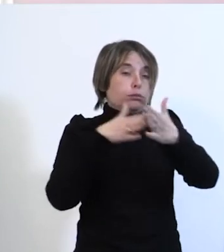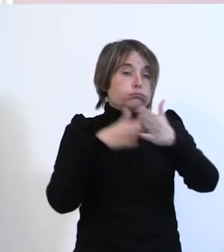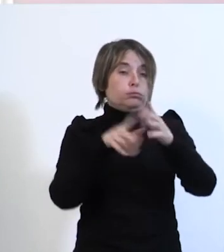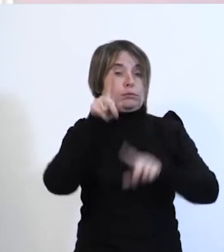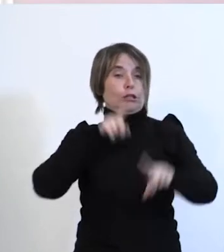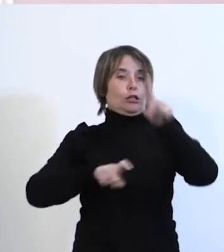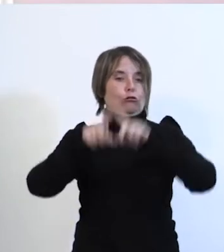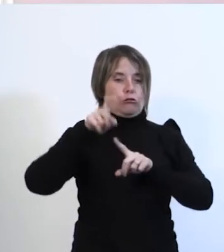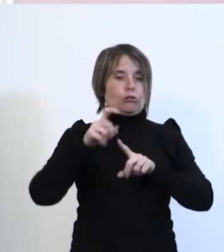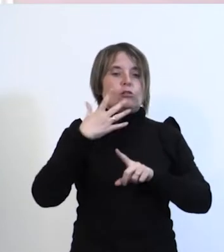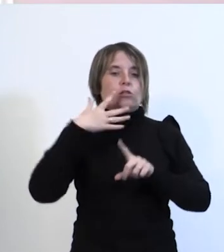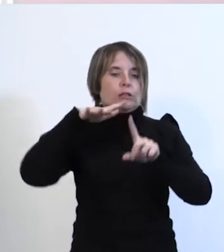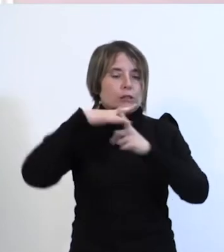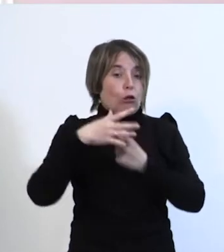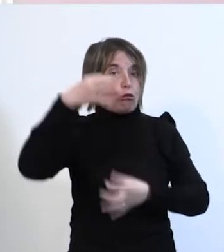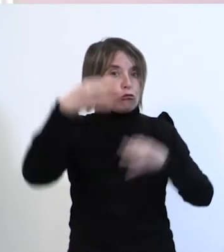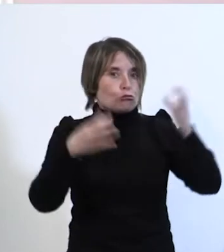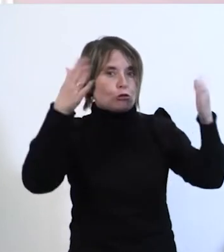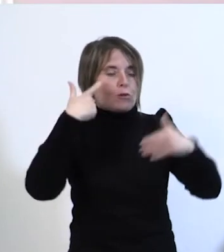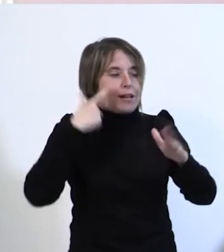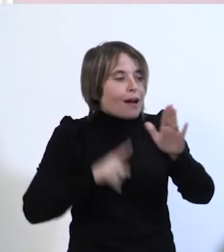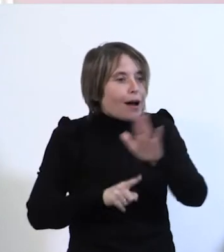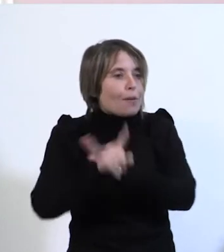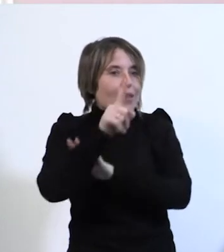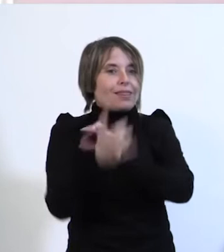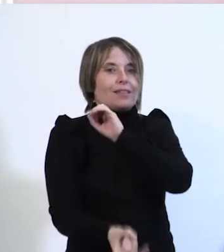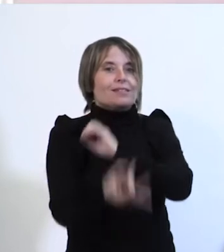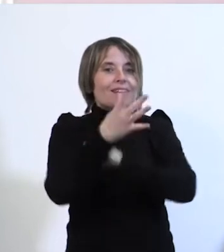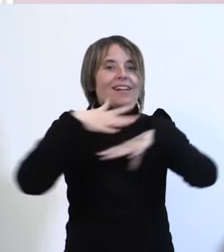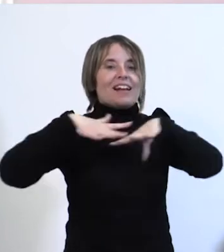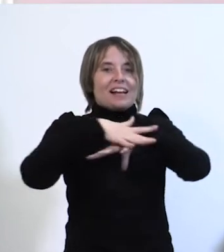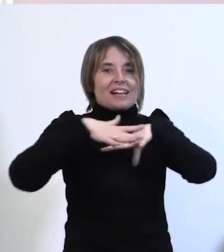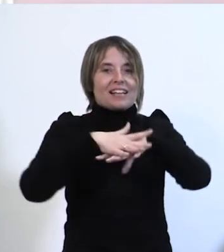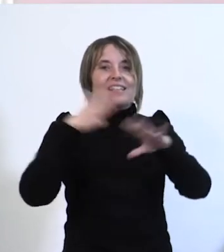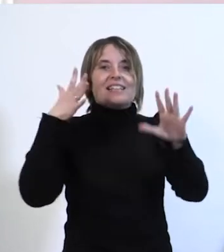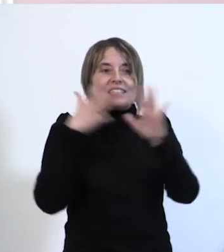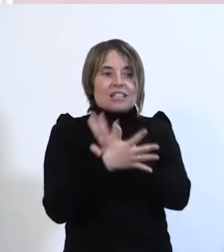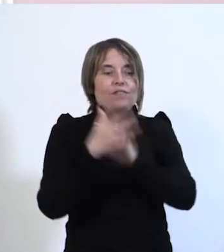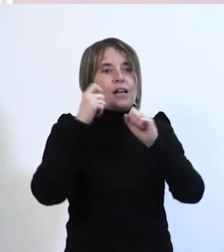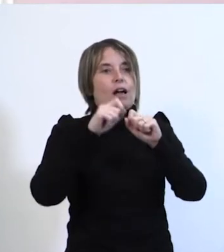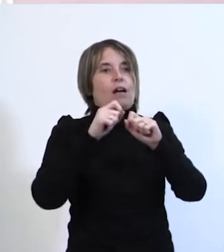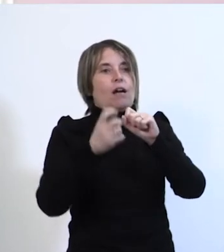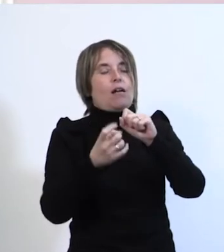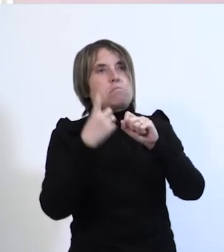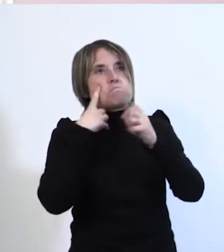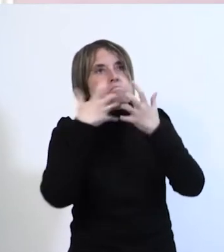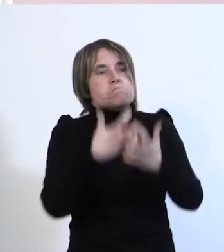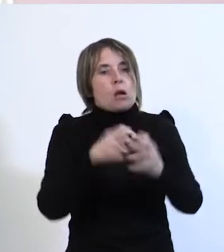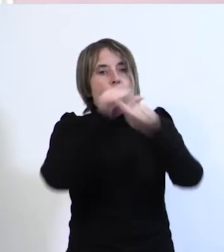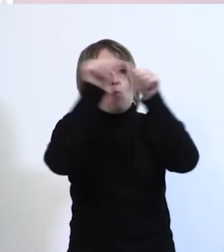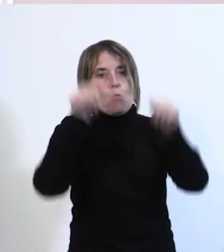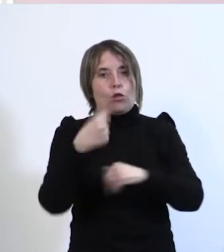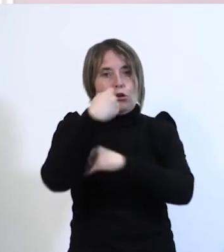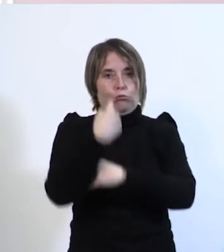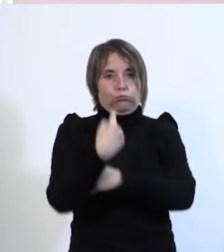las situaciones injustas, bueno, si veis avances en que se teje esa red y que por lo tanto se puede hacer frente a ese modelo moral que